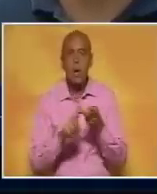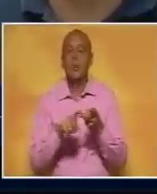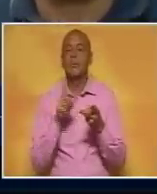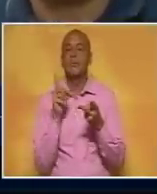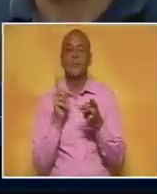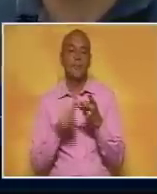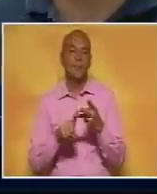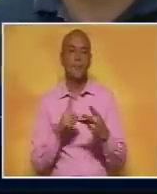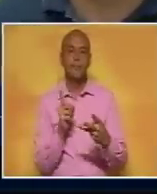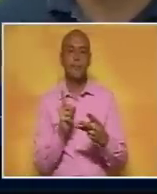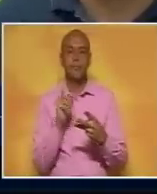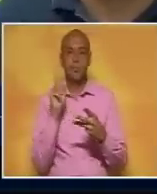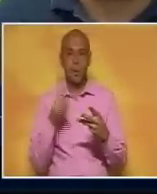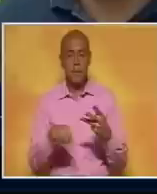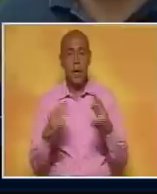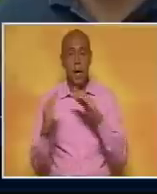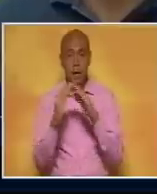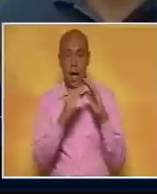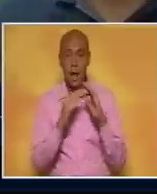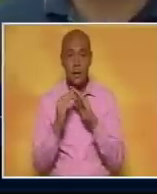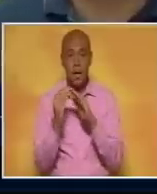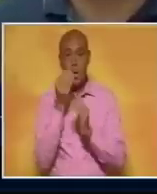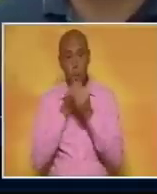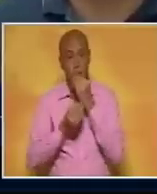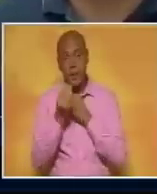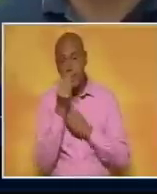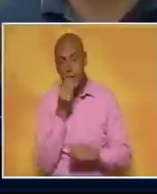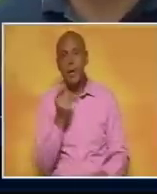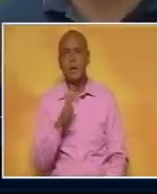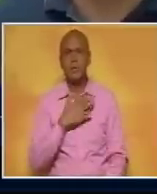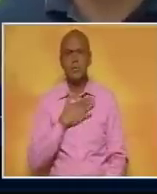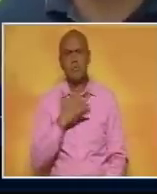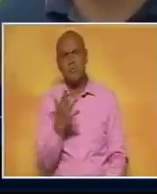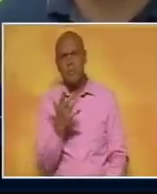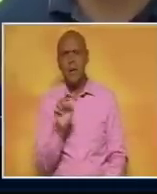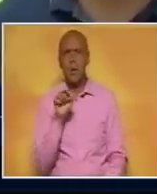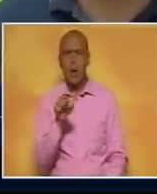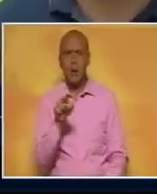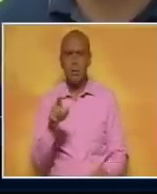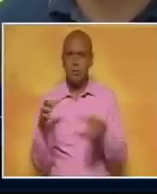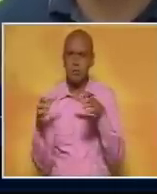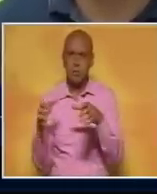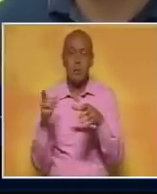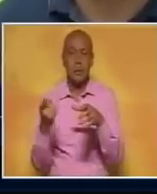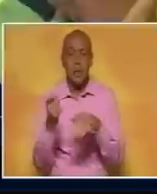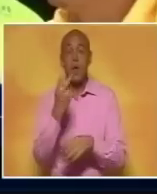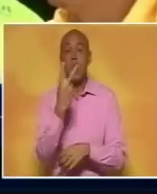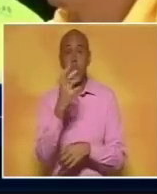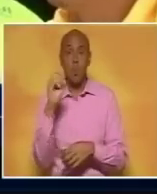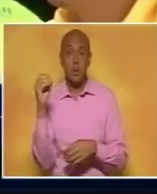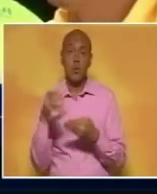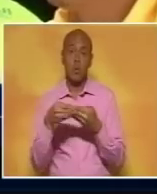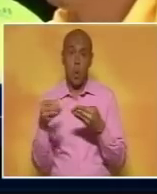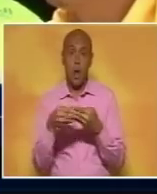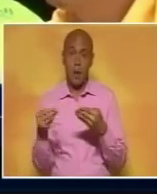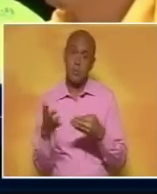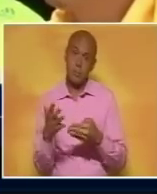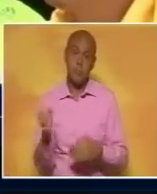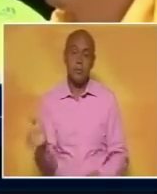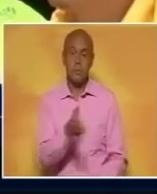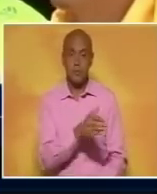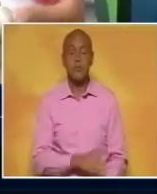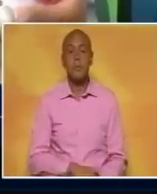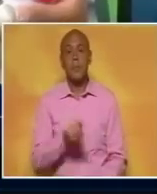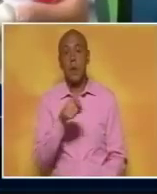que ver, pues, algunas casas de alimentación. Cada kit comprendido un valor de $200. Mario Yambra, presidente